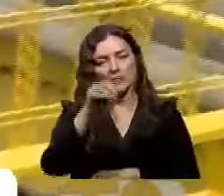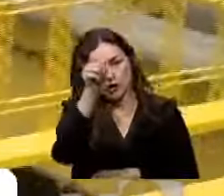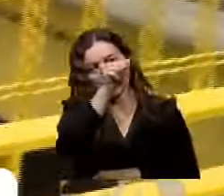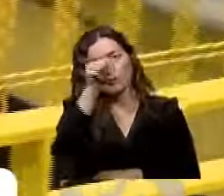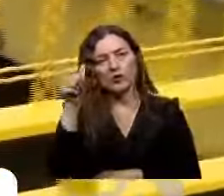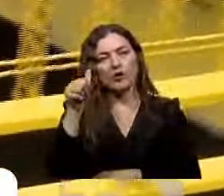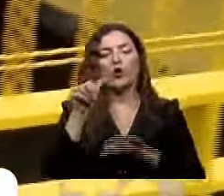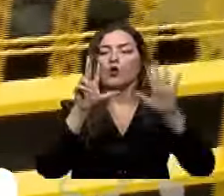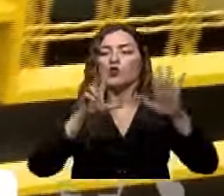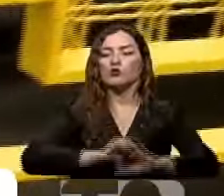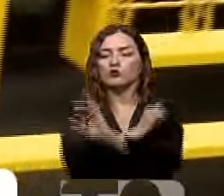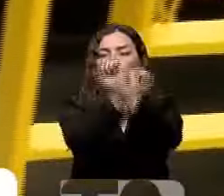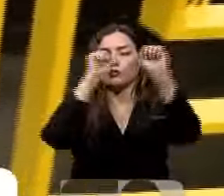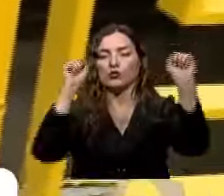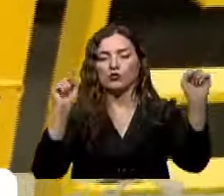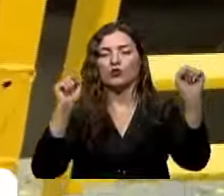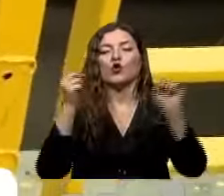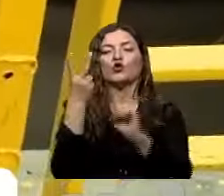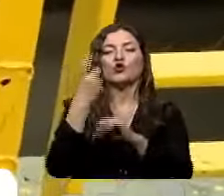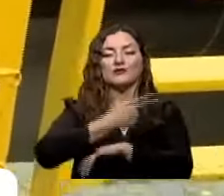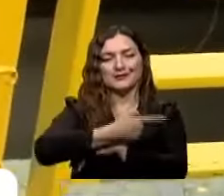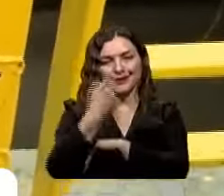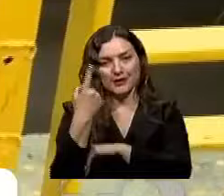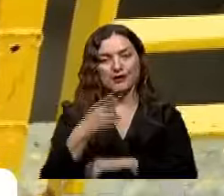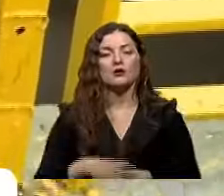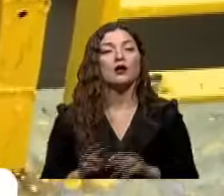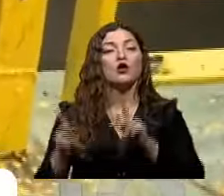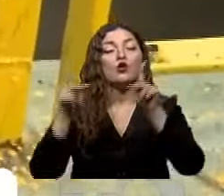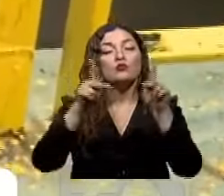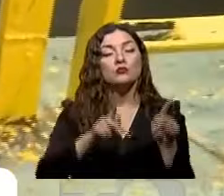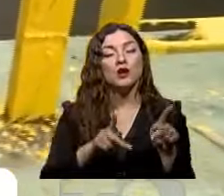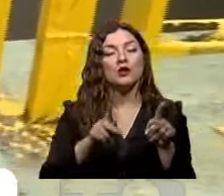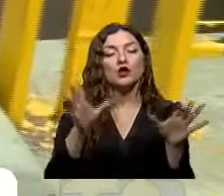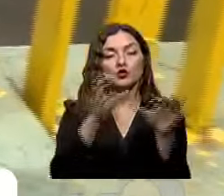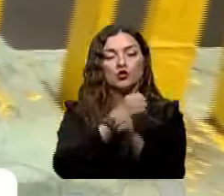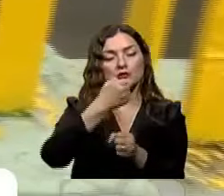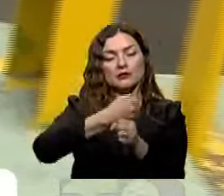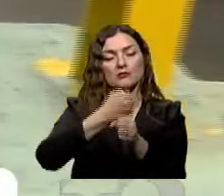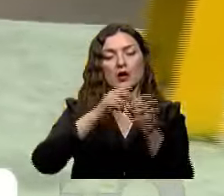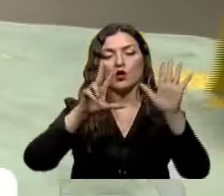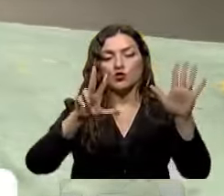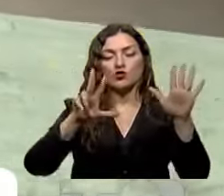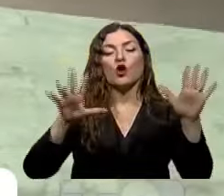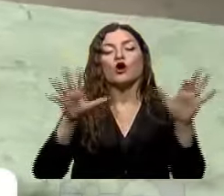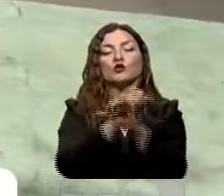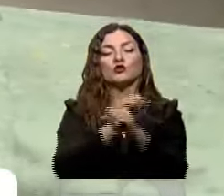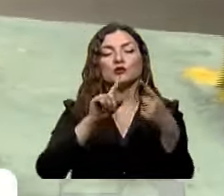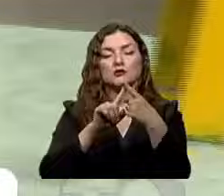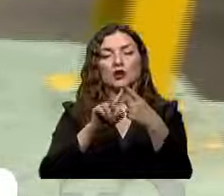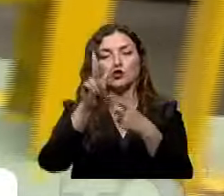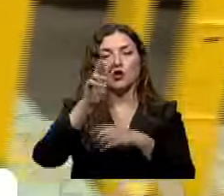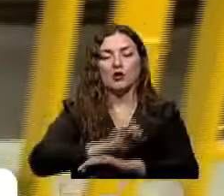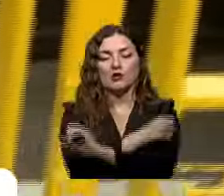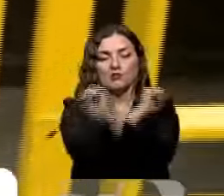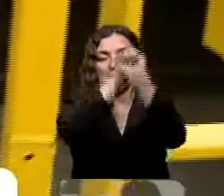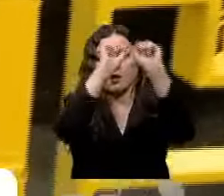domingos de 8 de la mañana a 12 del día. También están planificadas jornadas nocturnas de 8 de la noche a 2 de la